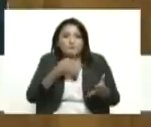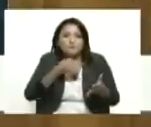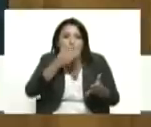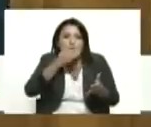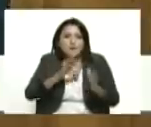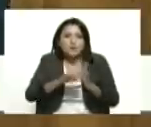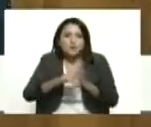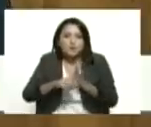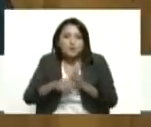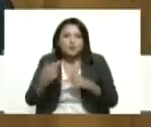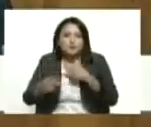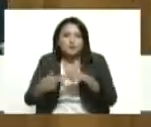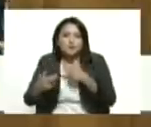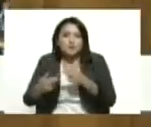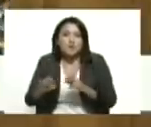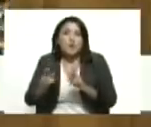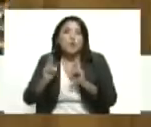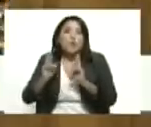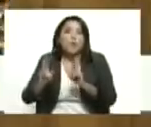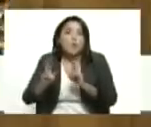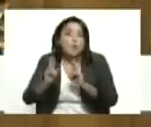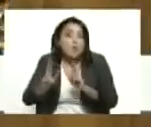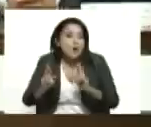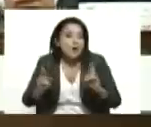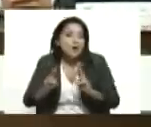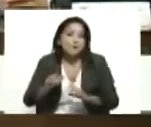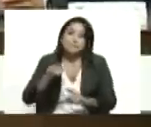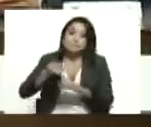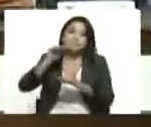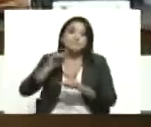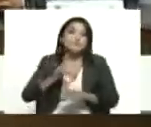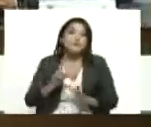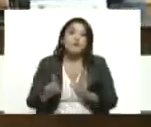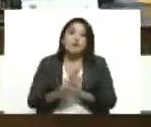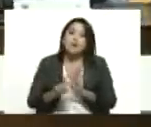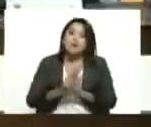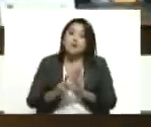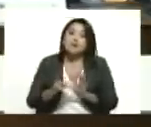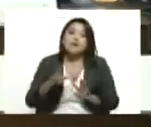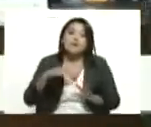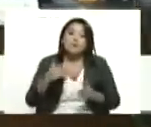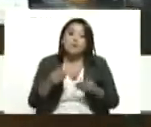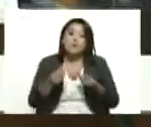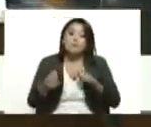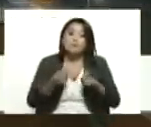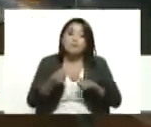revolución, esta ley les caiga bien también. La digieran.